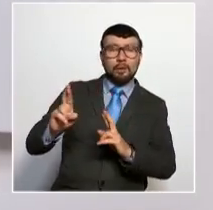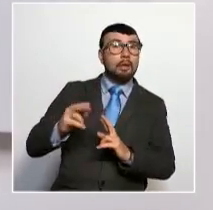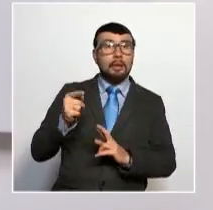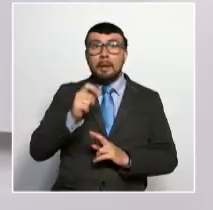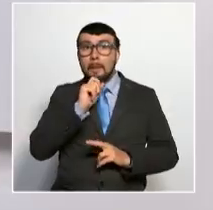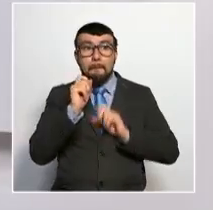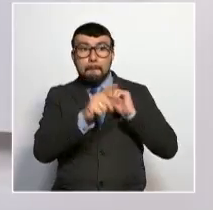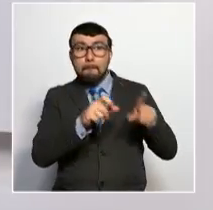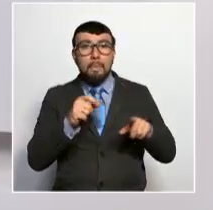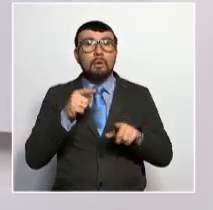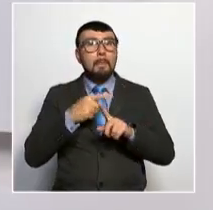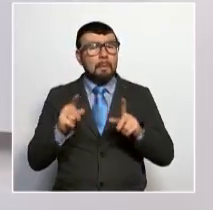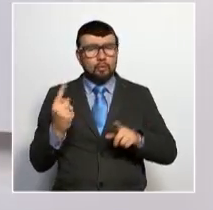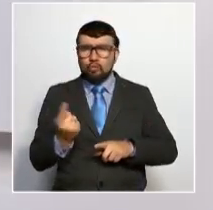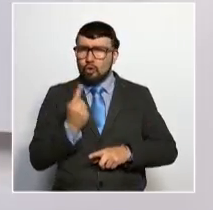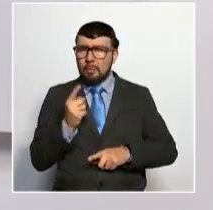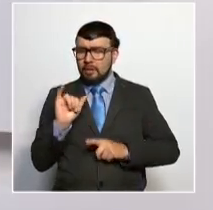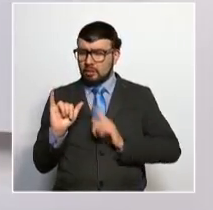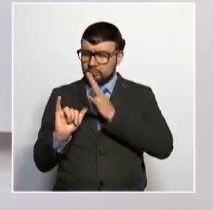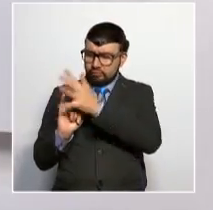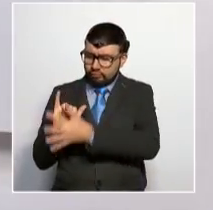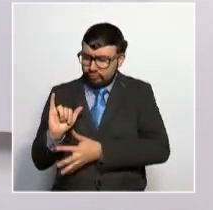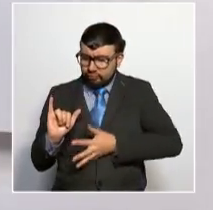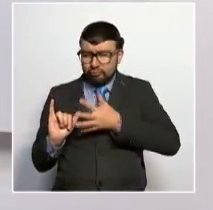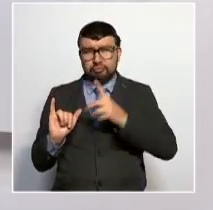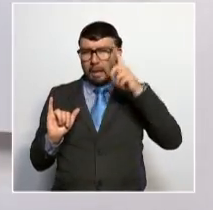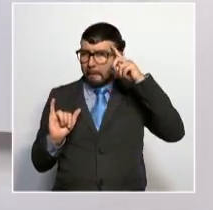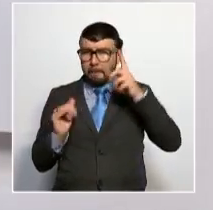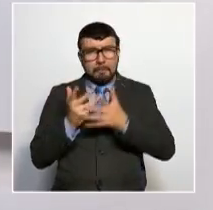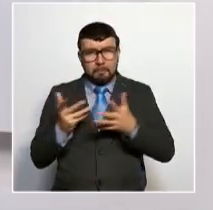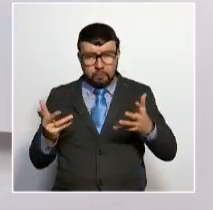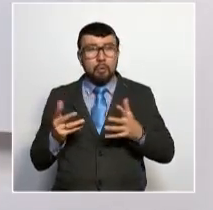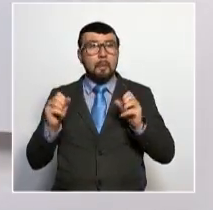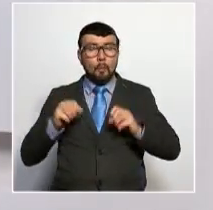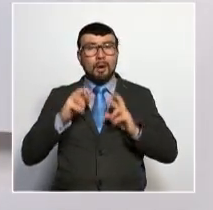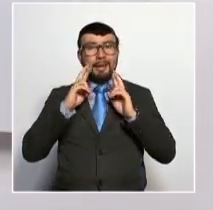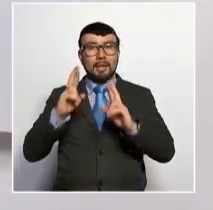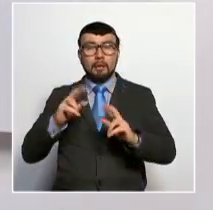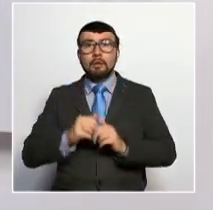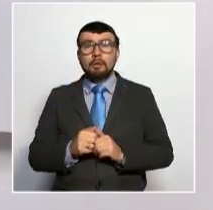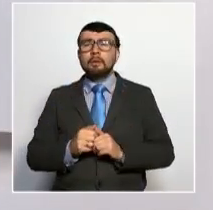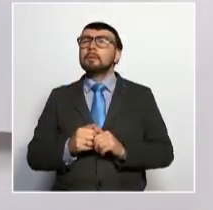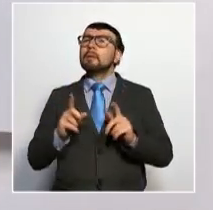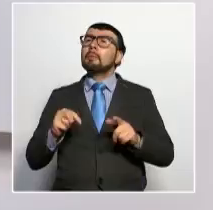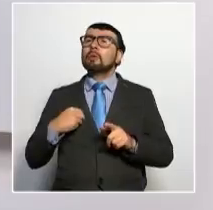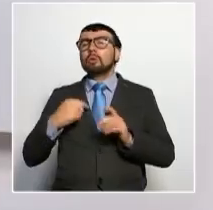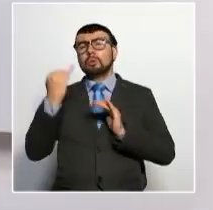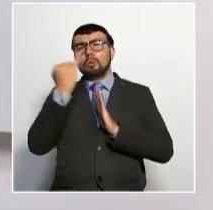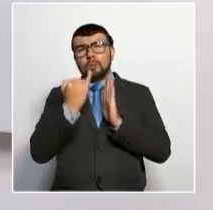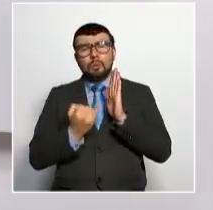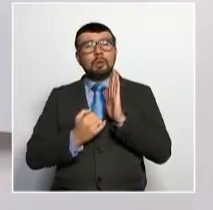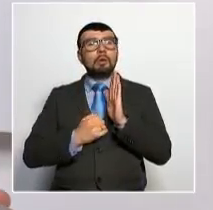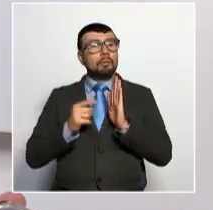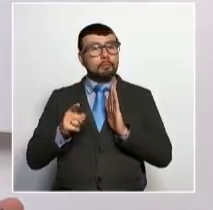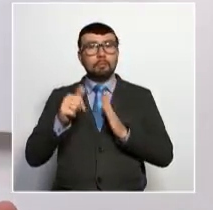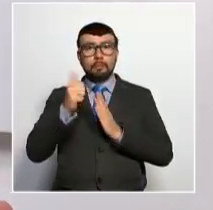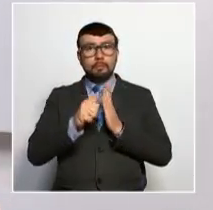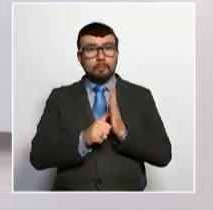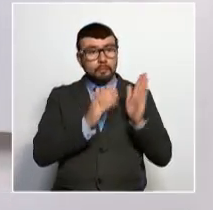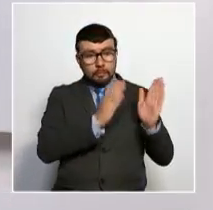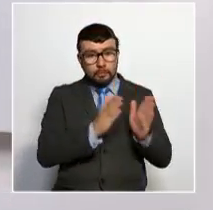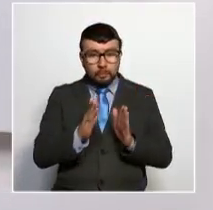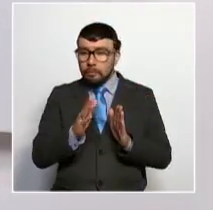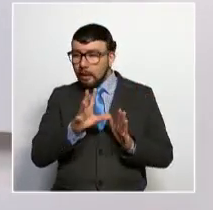estamos con la doctora Paula Andrea Gallego y vamos con imágenes. Yo trato de no editar estos programas, ustedes nos ven